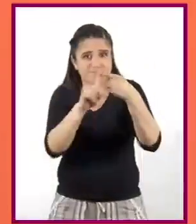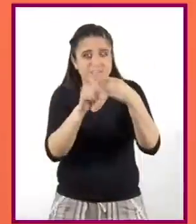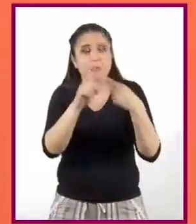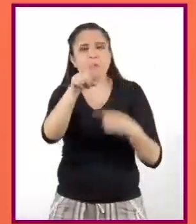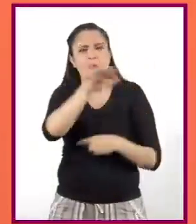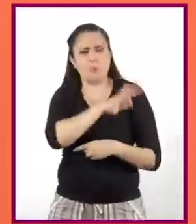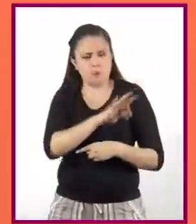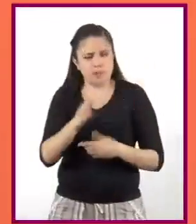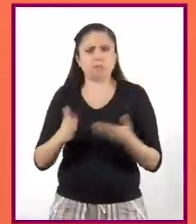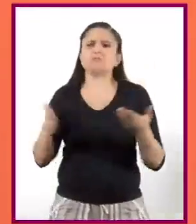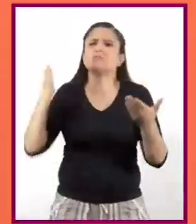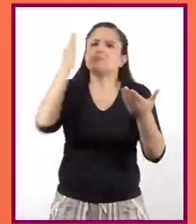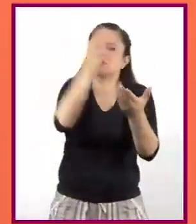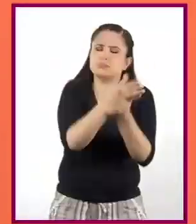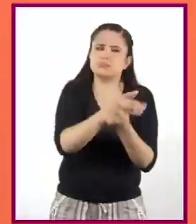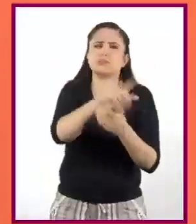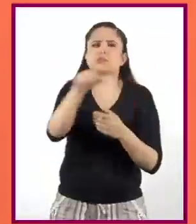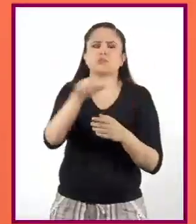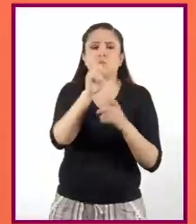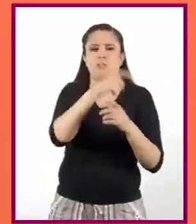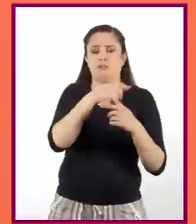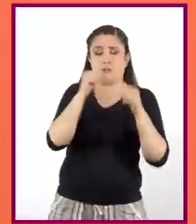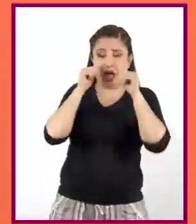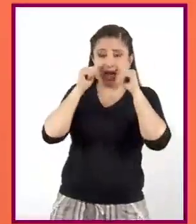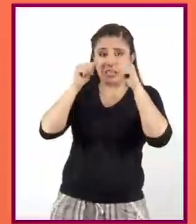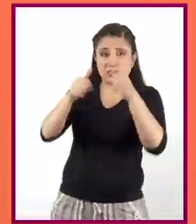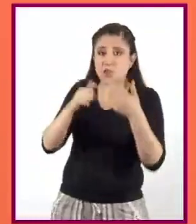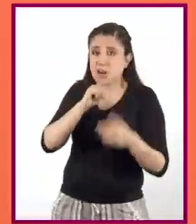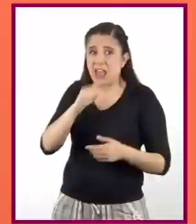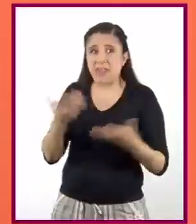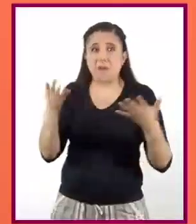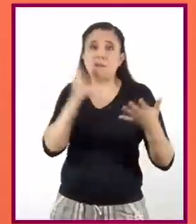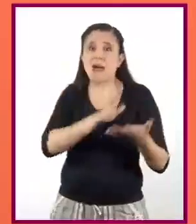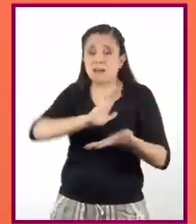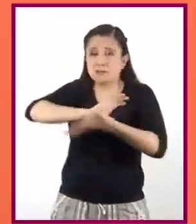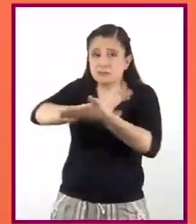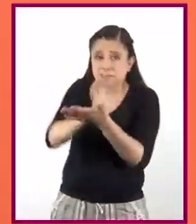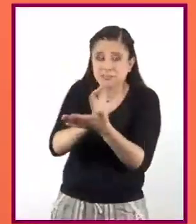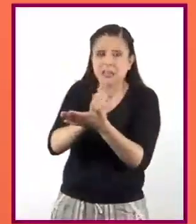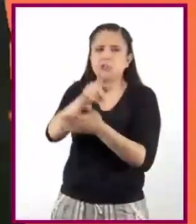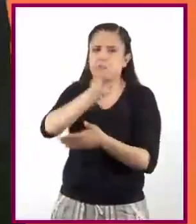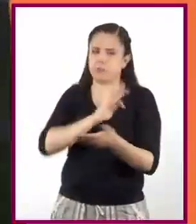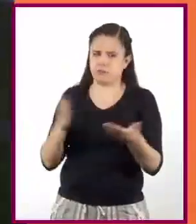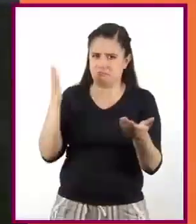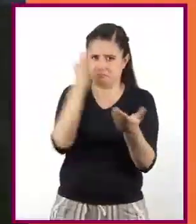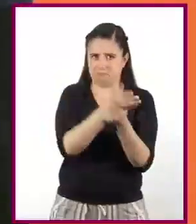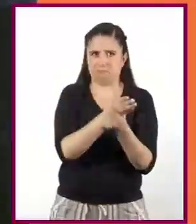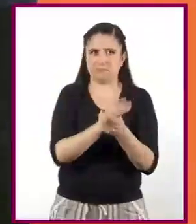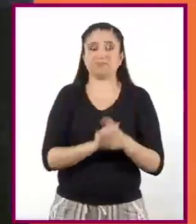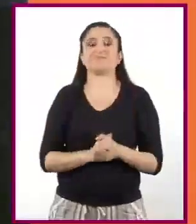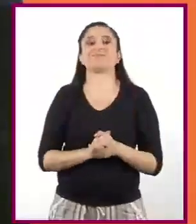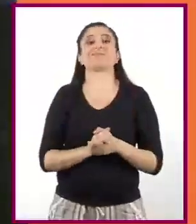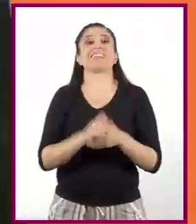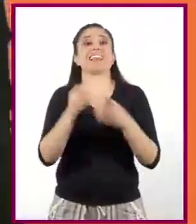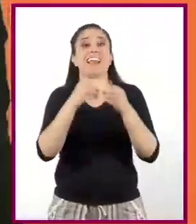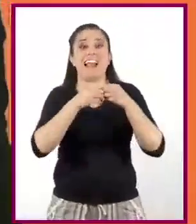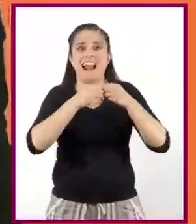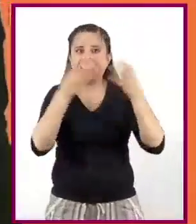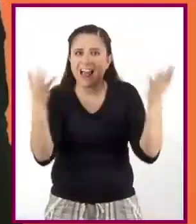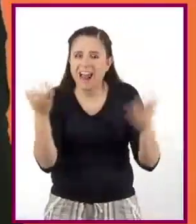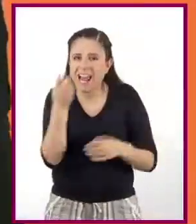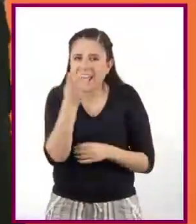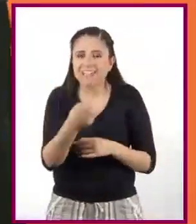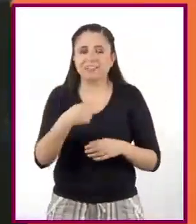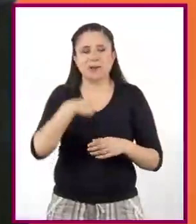que podemos acudir cuando se niegue el ejercicio de la ciudadanía o de los derechos humanos. Claro, al respecto